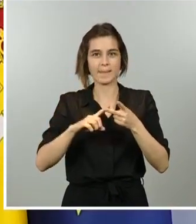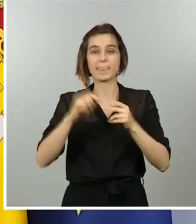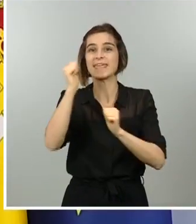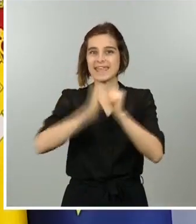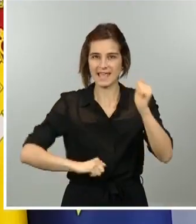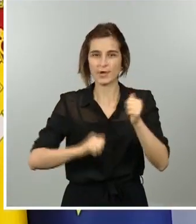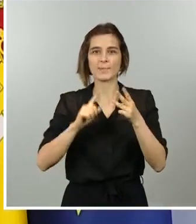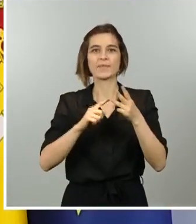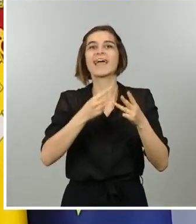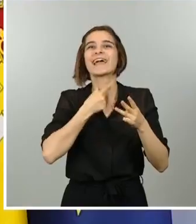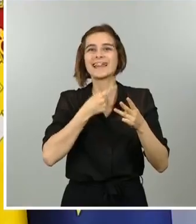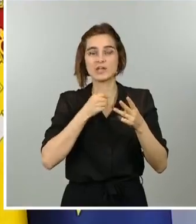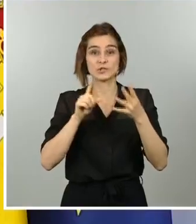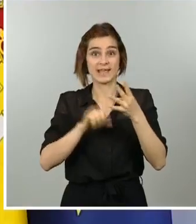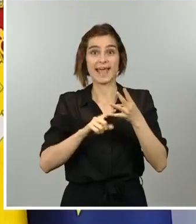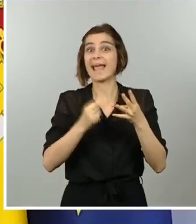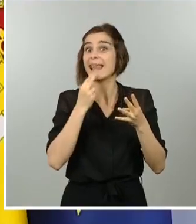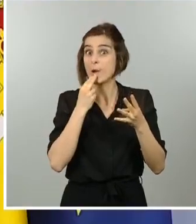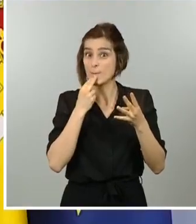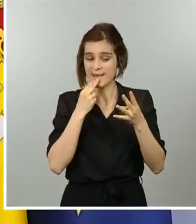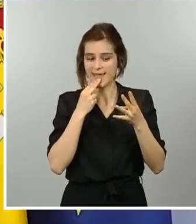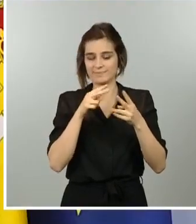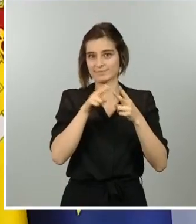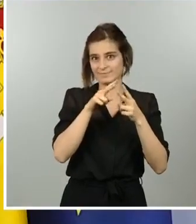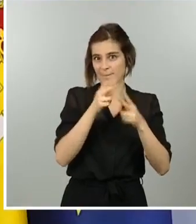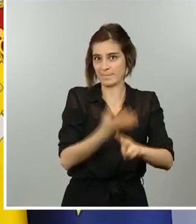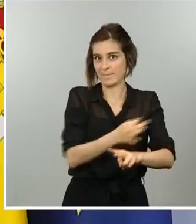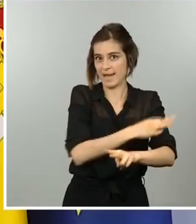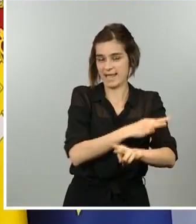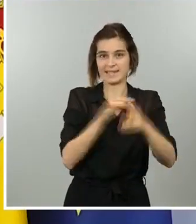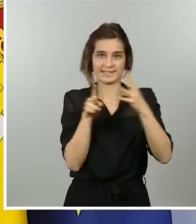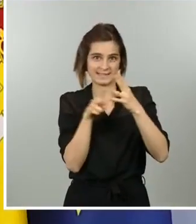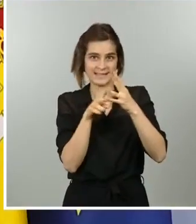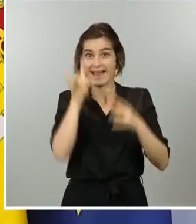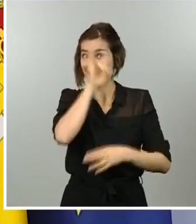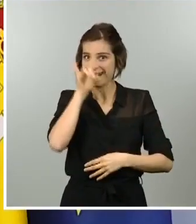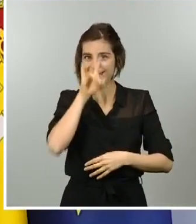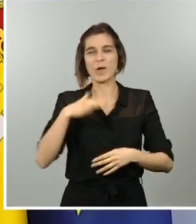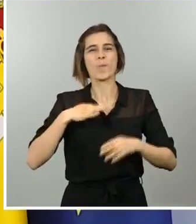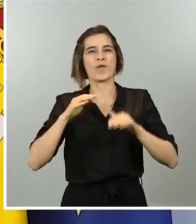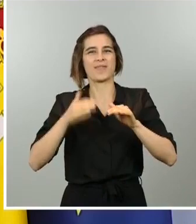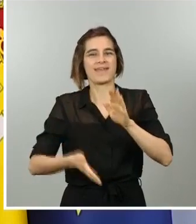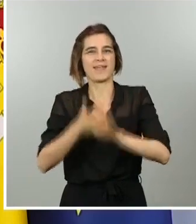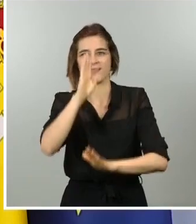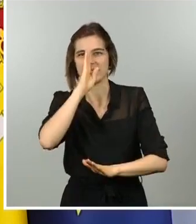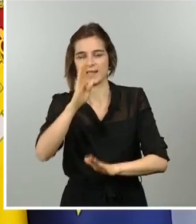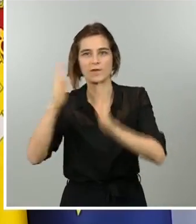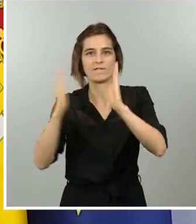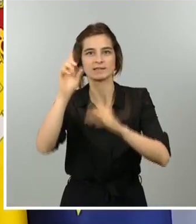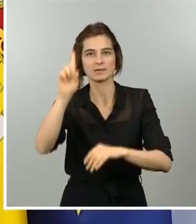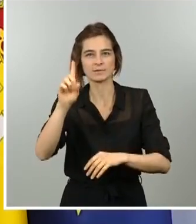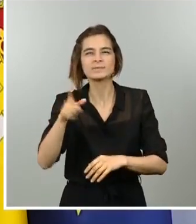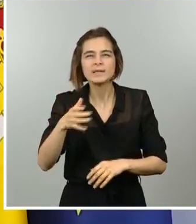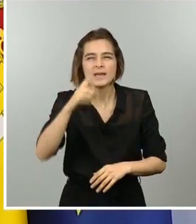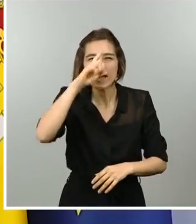las Canarias, puedan progresar a la fase 1. Eso estaba previsto también, si ustedes recuerdan, en el plan de transición a la nueva